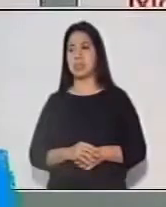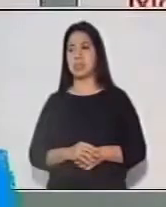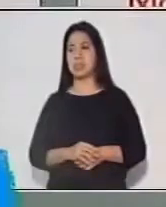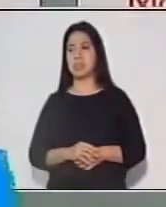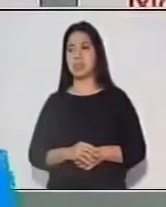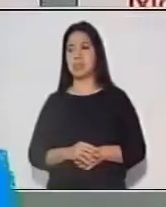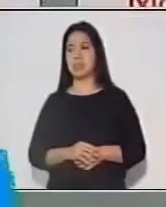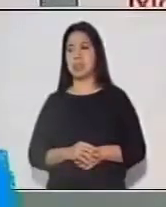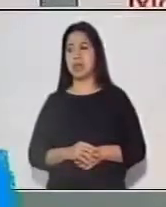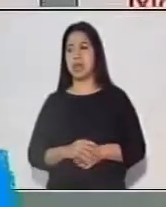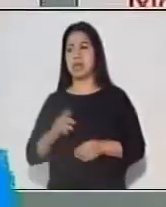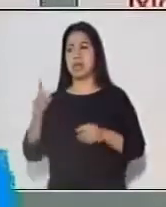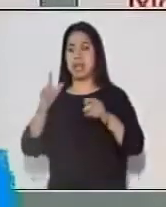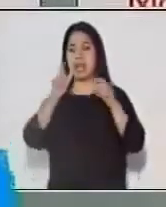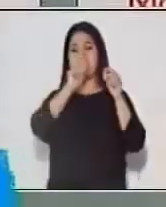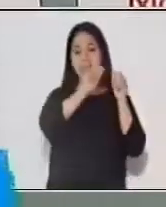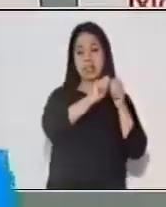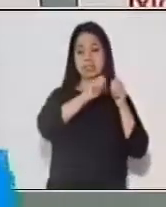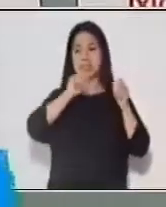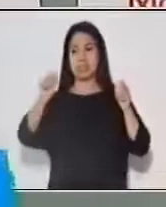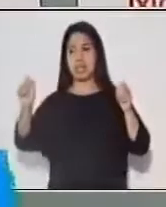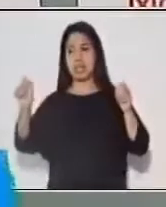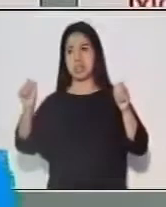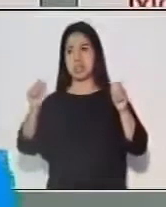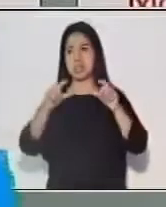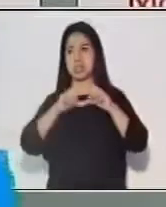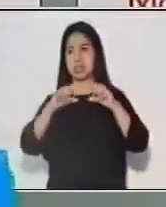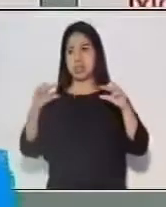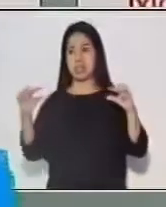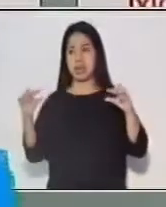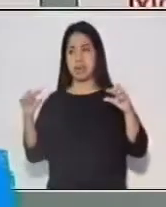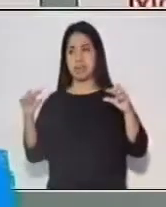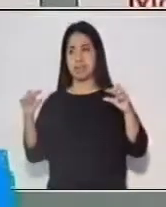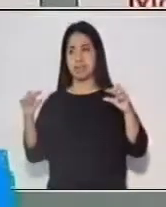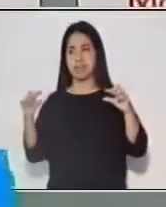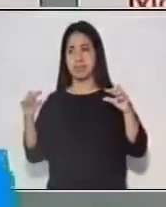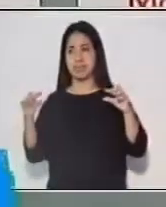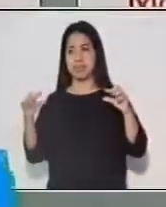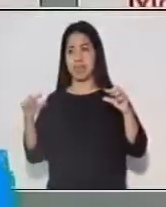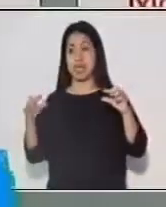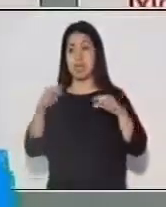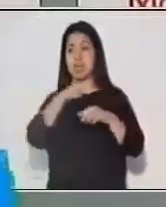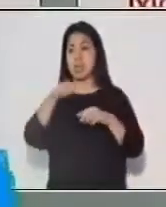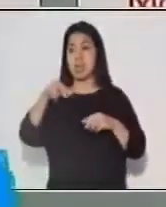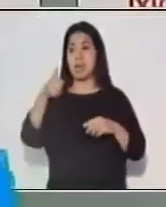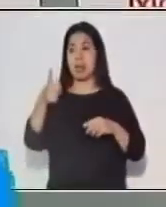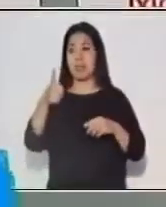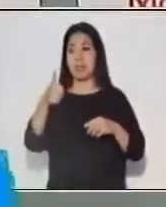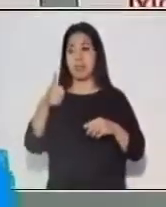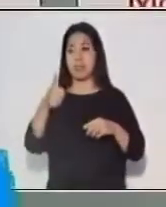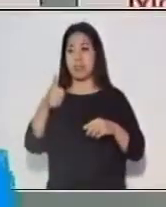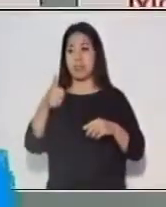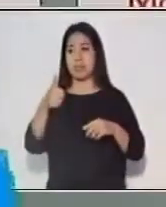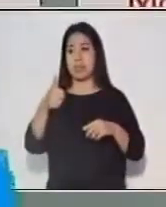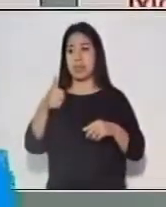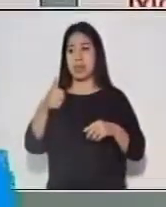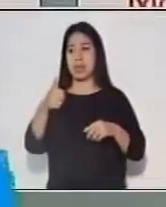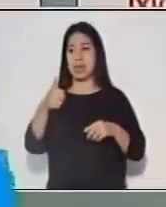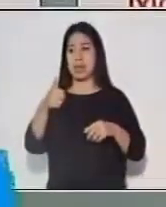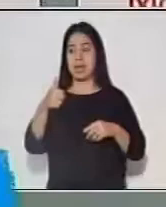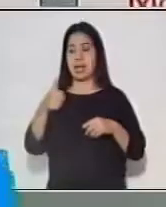A la distancia del centro a un extremo del eje mayor se llama A, del centro